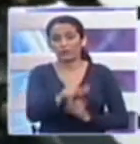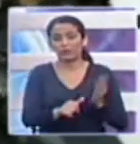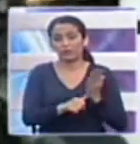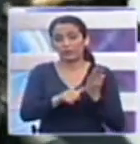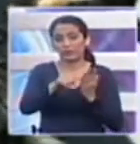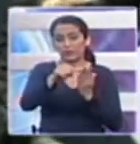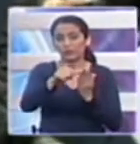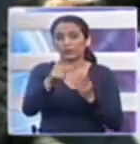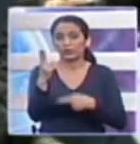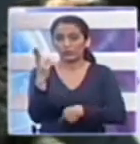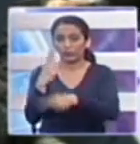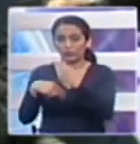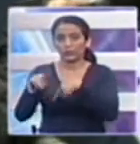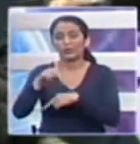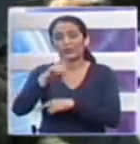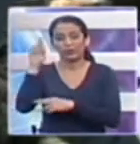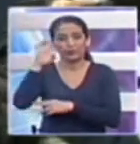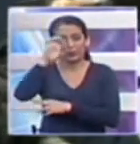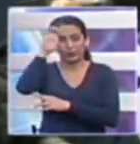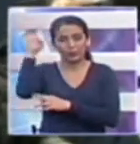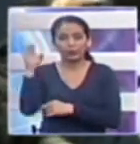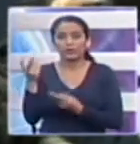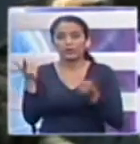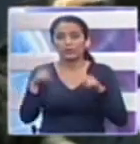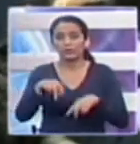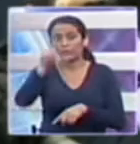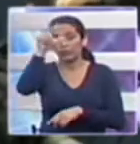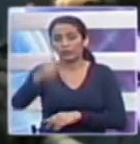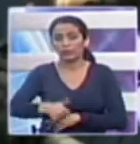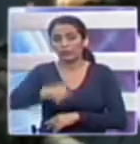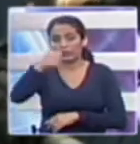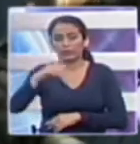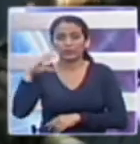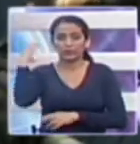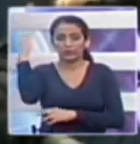Europea y funcionarios de Colombia y Perú. Gilena Perlaza, Telerama Noticias.